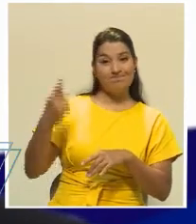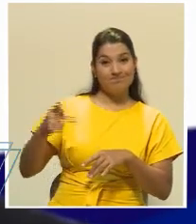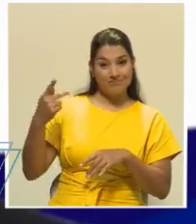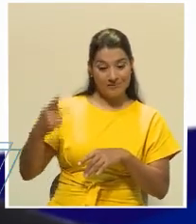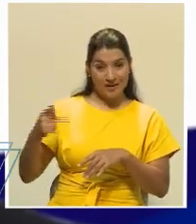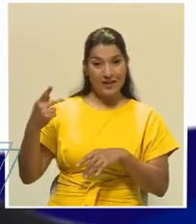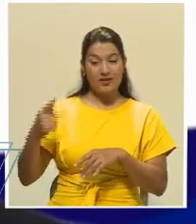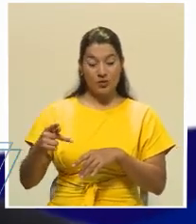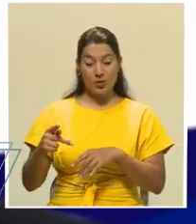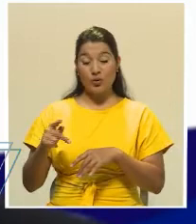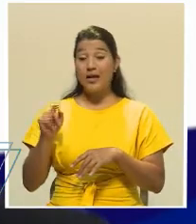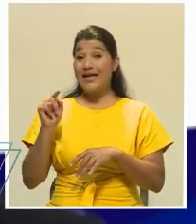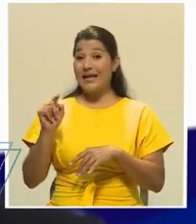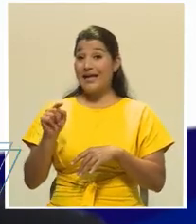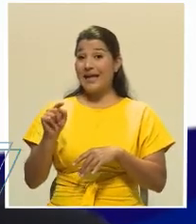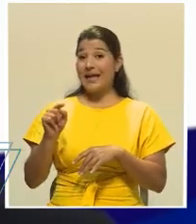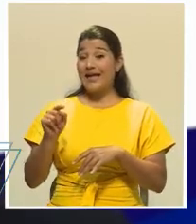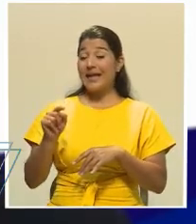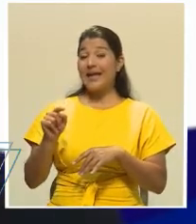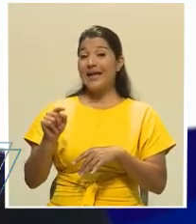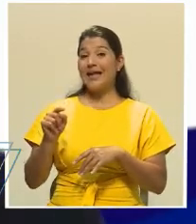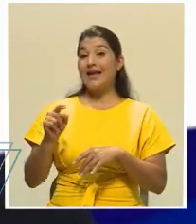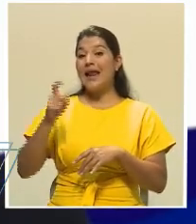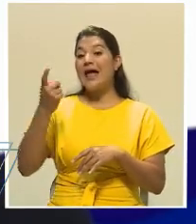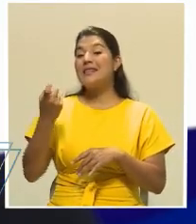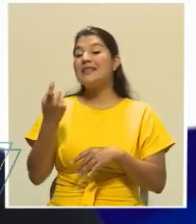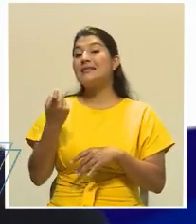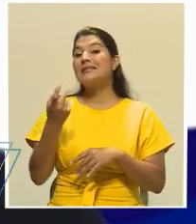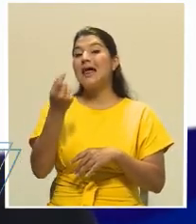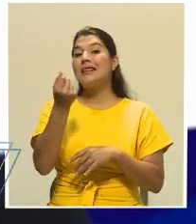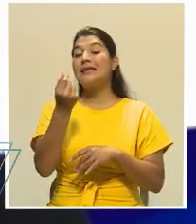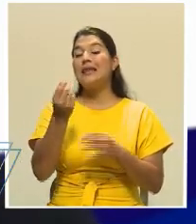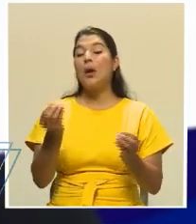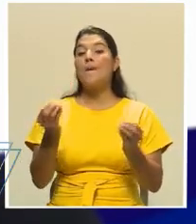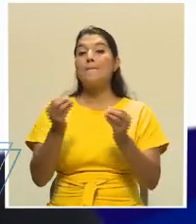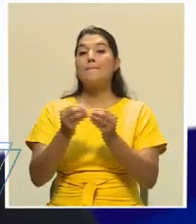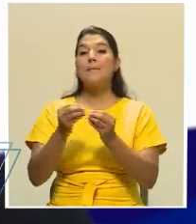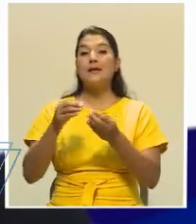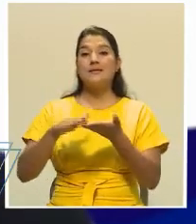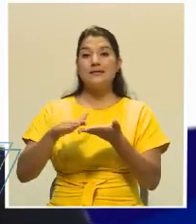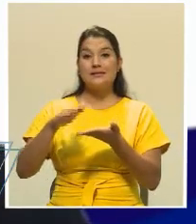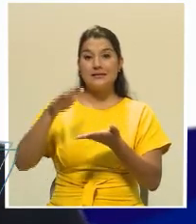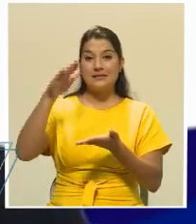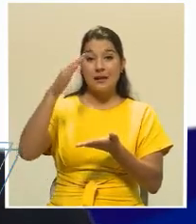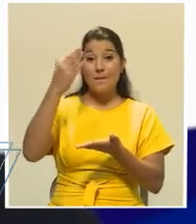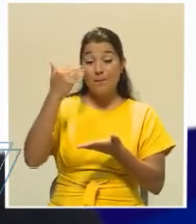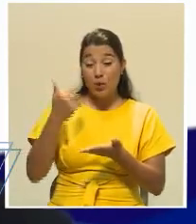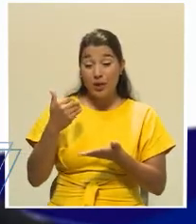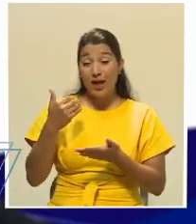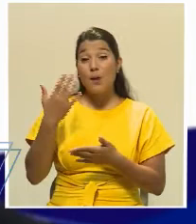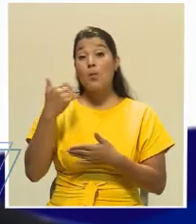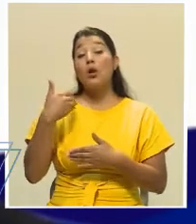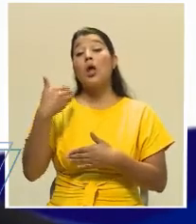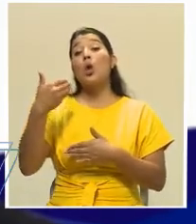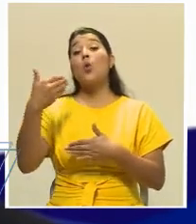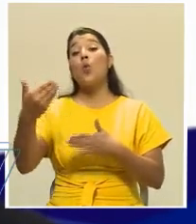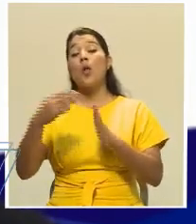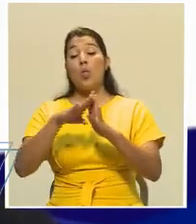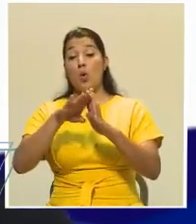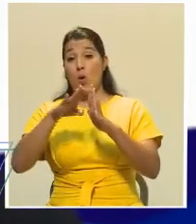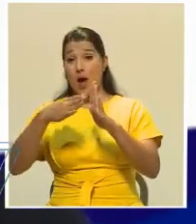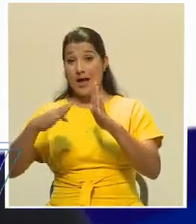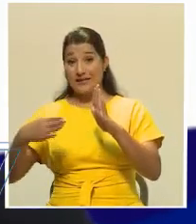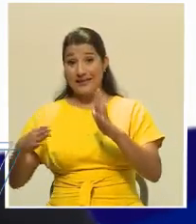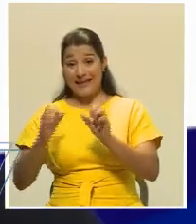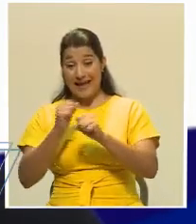pueda profundizar aún más, porque en el momento en que se hicieron esos números por parte de Hacienda y que la Contraloría